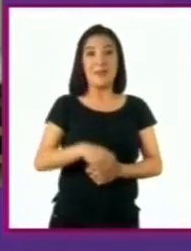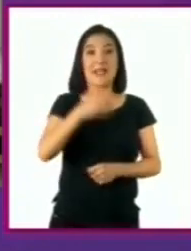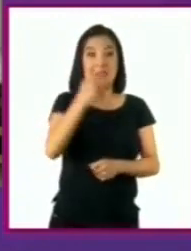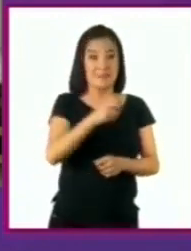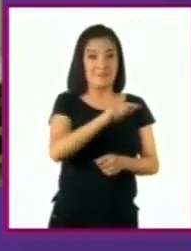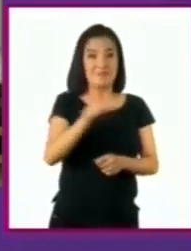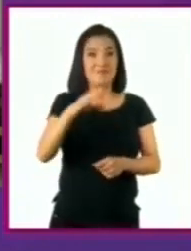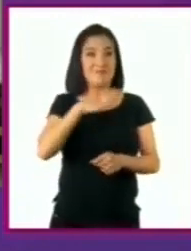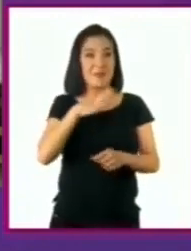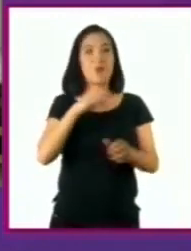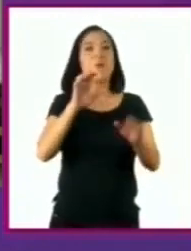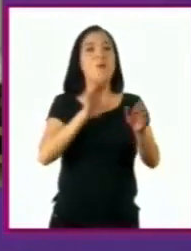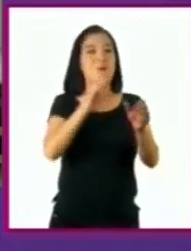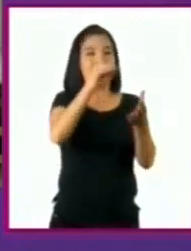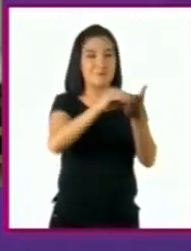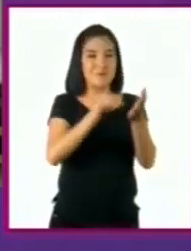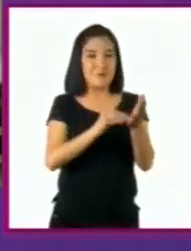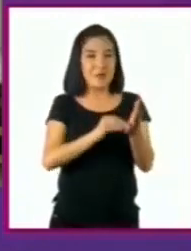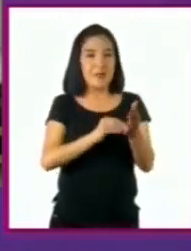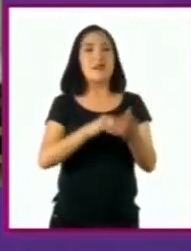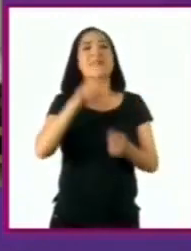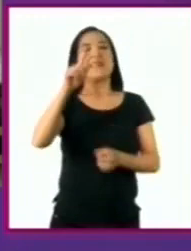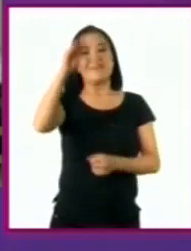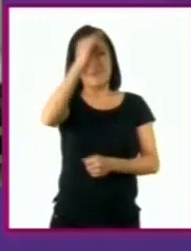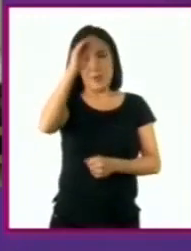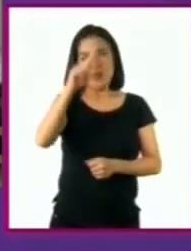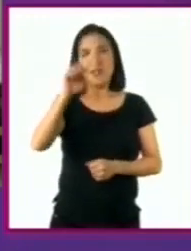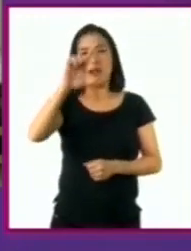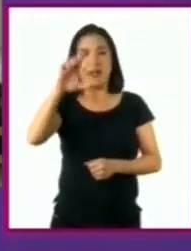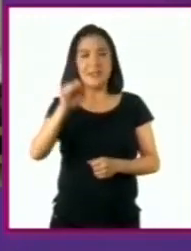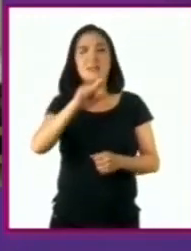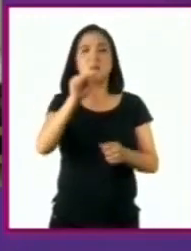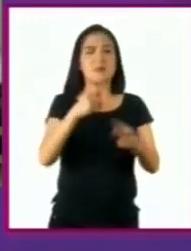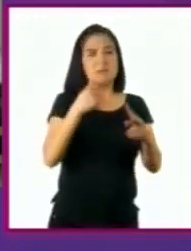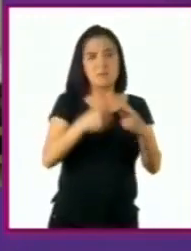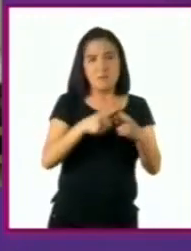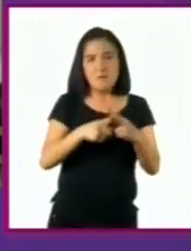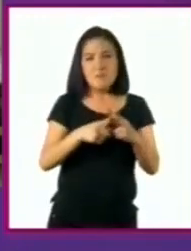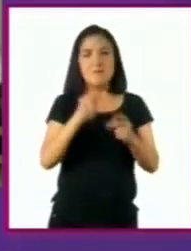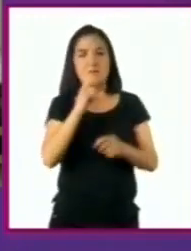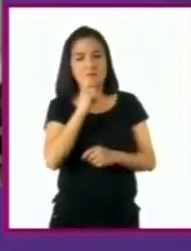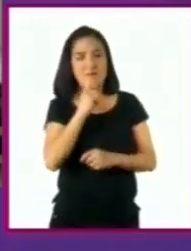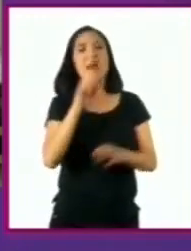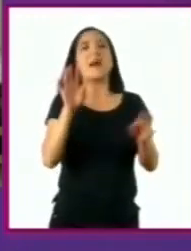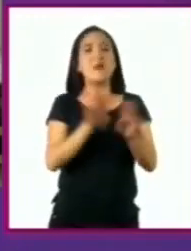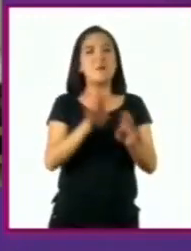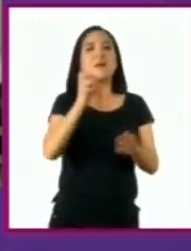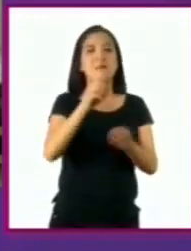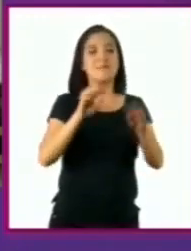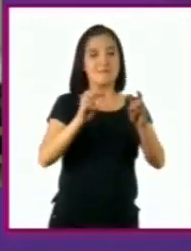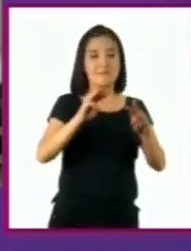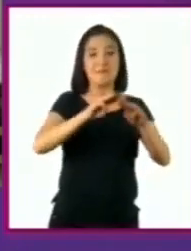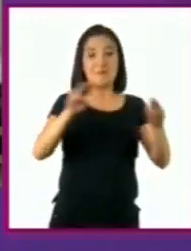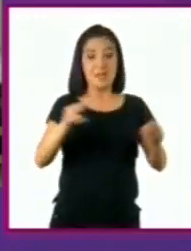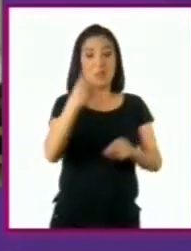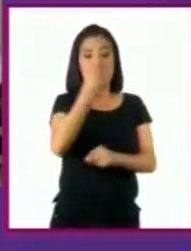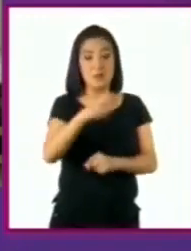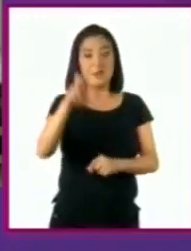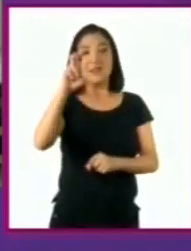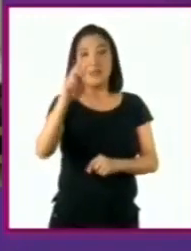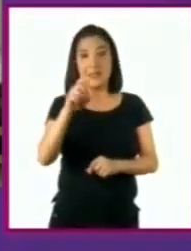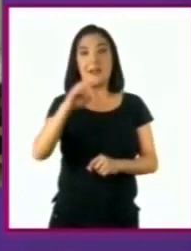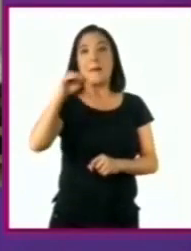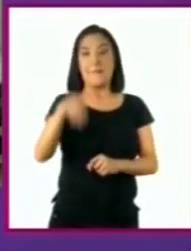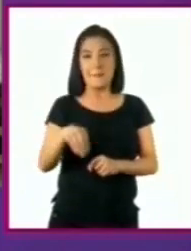medidas, Tales pudo calcular que, como la base de la pirámide medía 230 metros, su mitad era